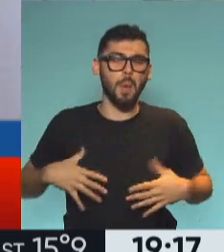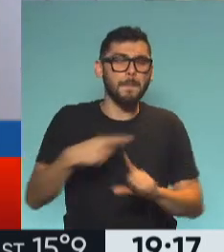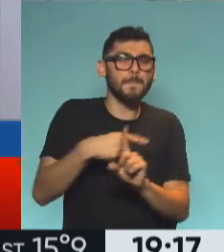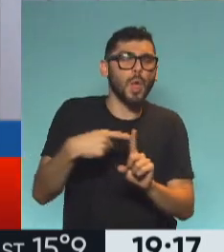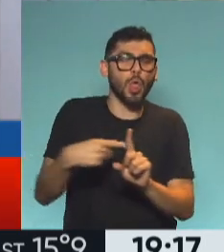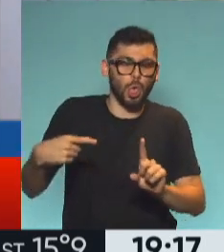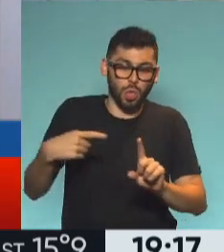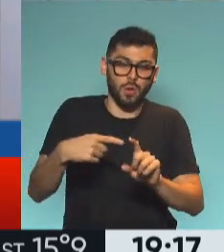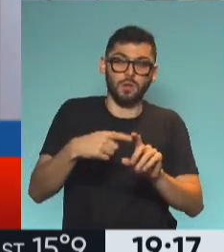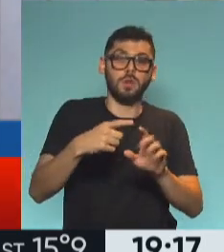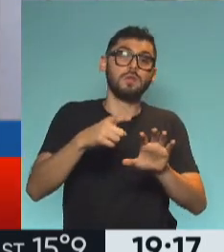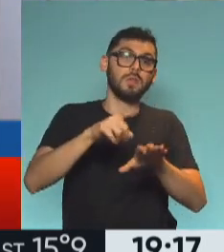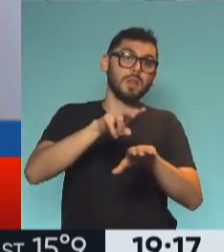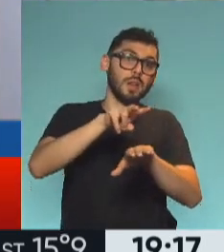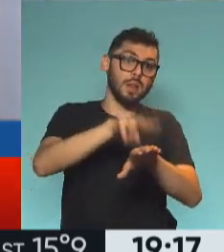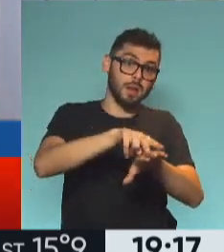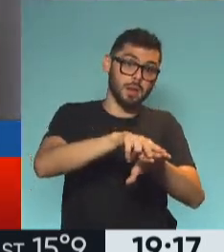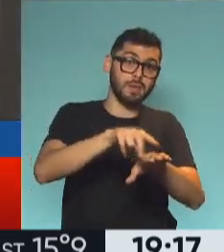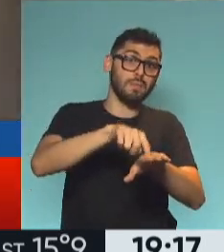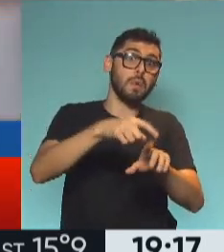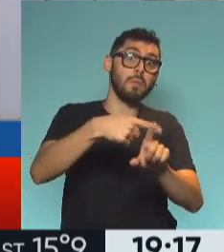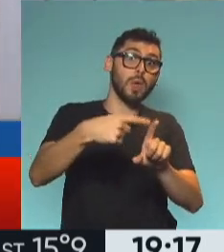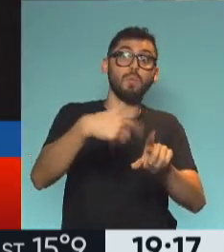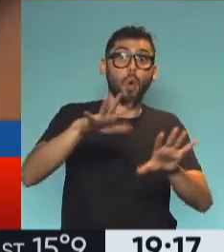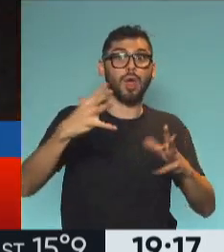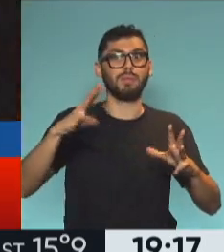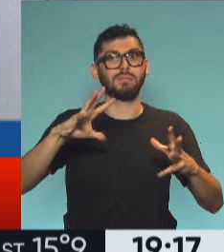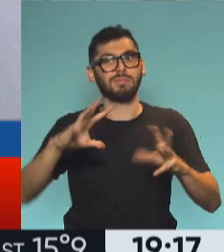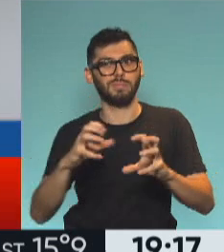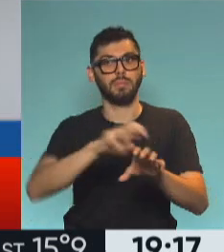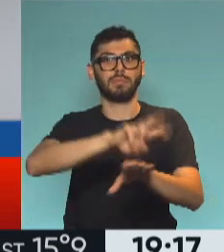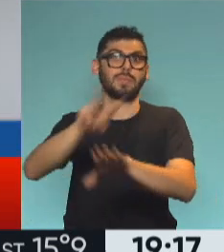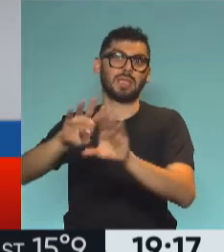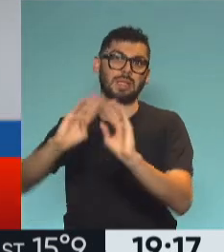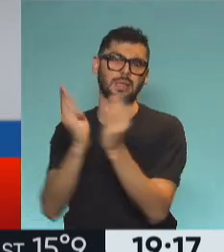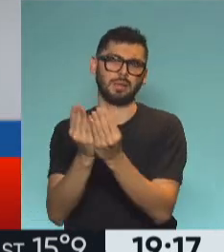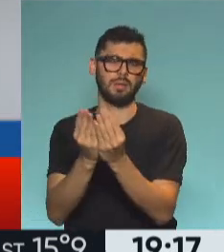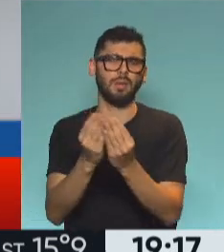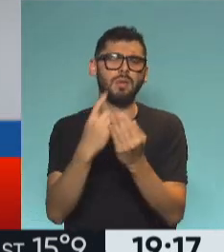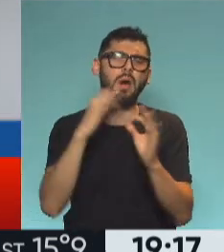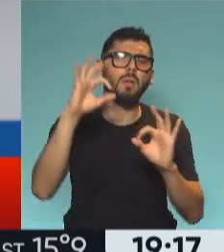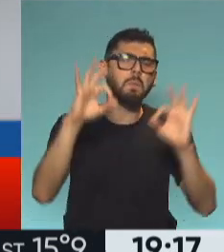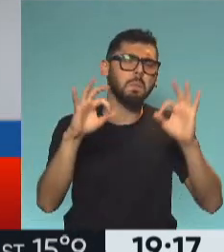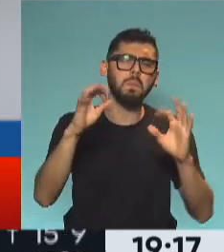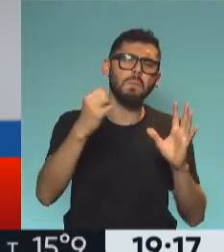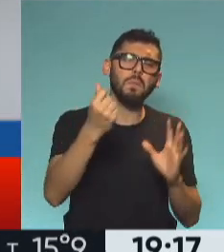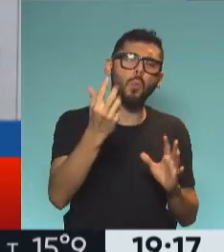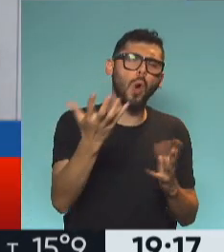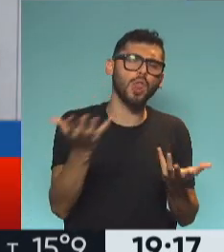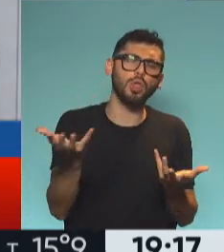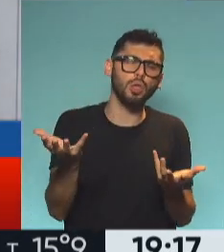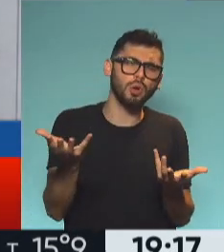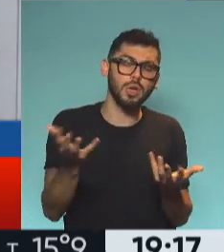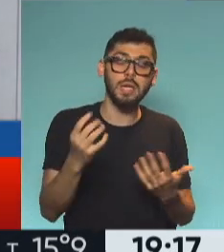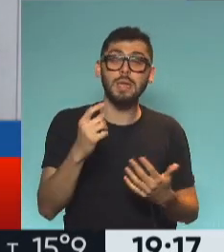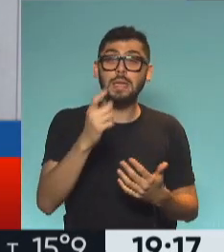los moderados, van a ser los que después puedan pasar a terapia. ¿Y en porcentaje cómo se podría graficar eso? Y podríamos decir que en